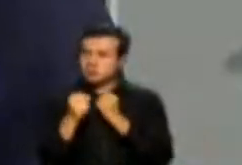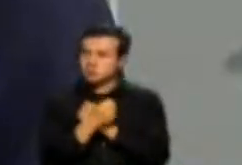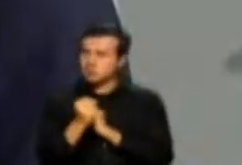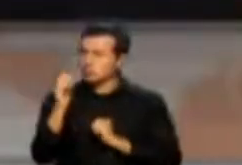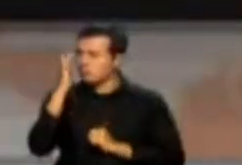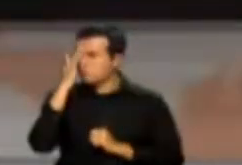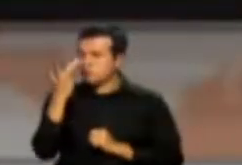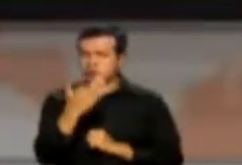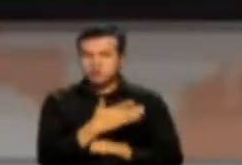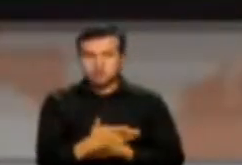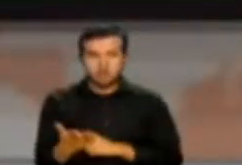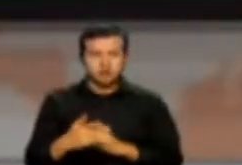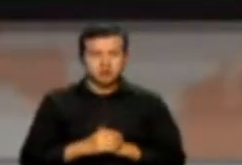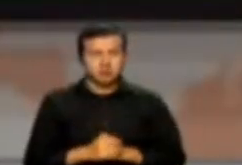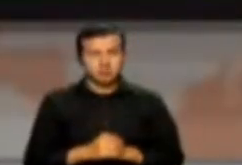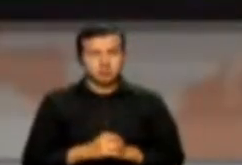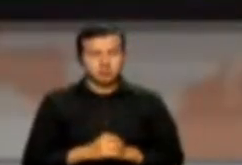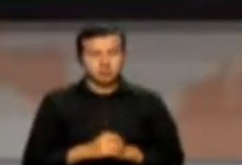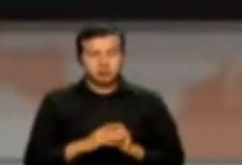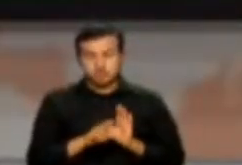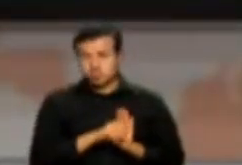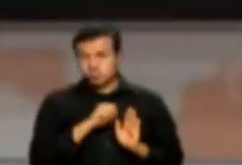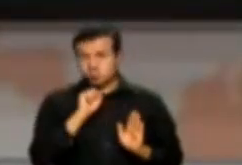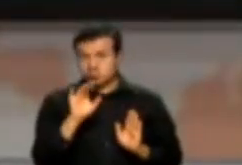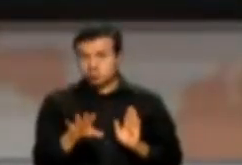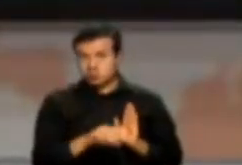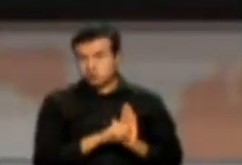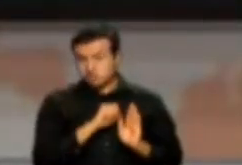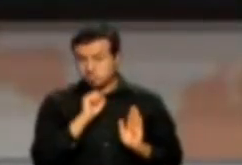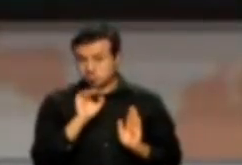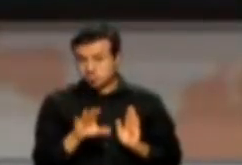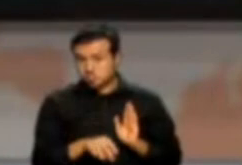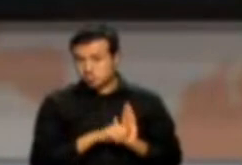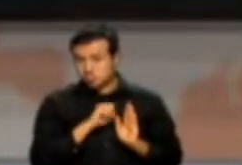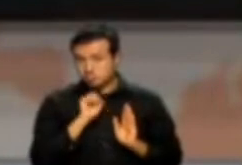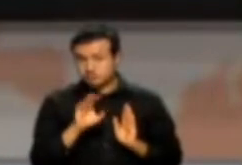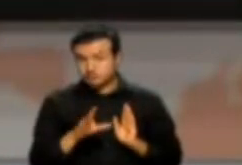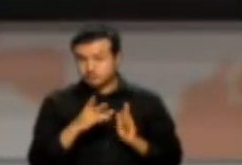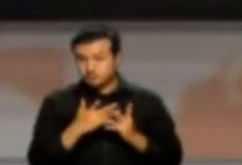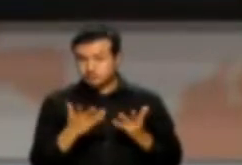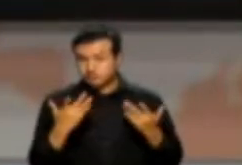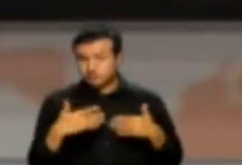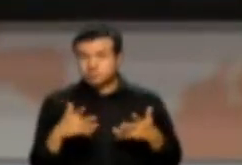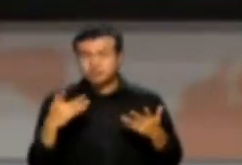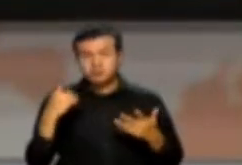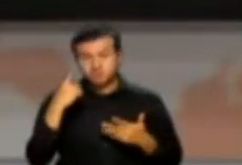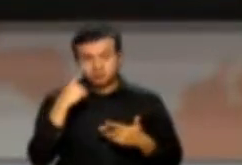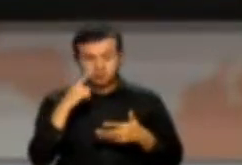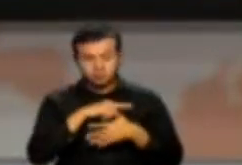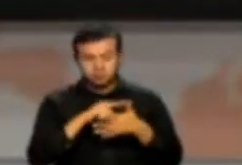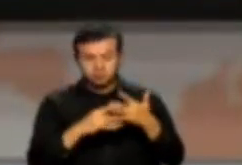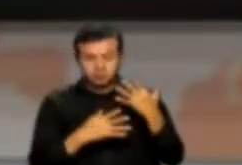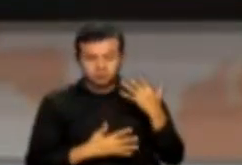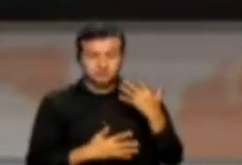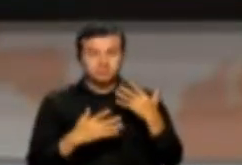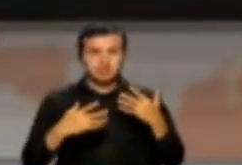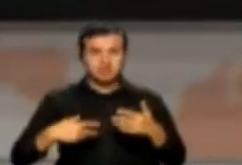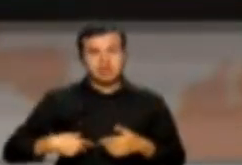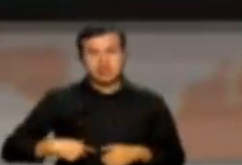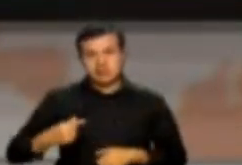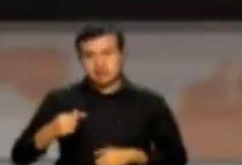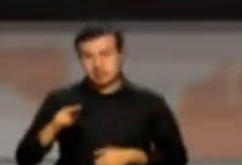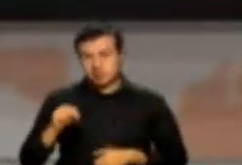porque los transplantes que generalmente estamos haciendo son de hígado